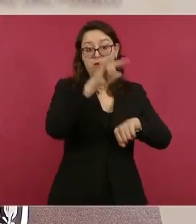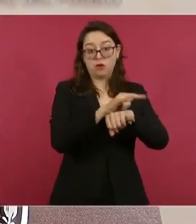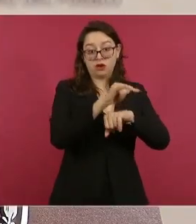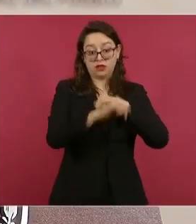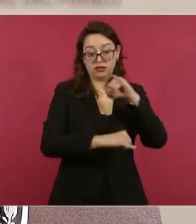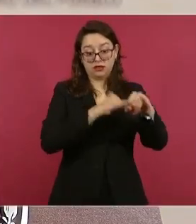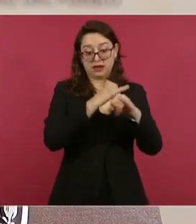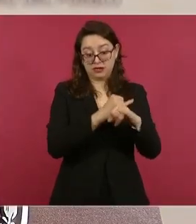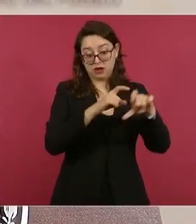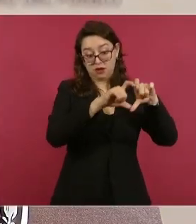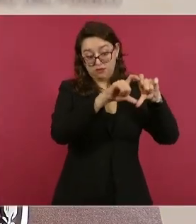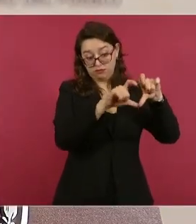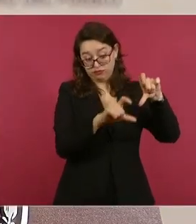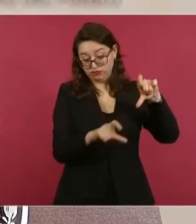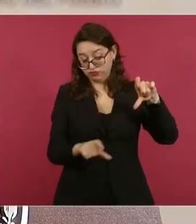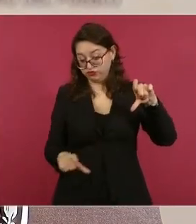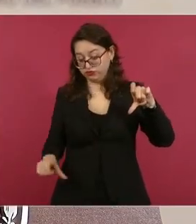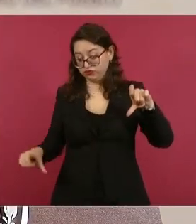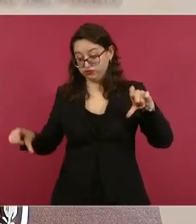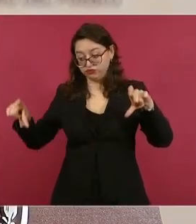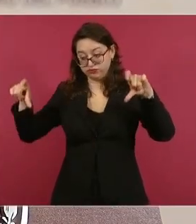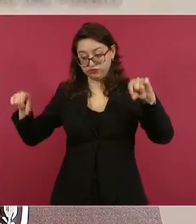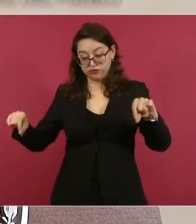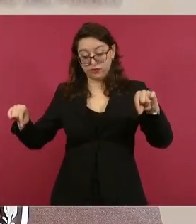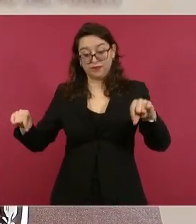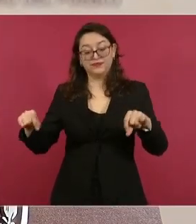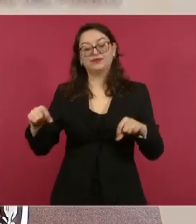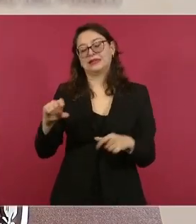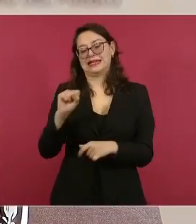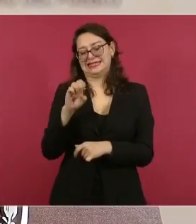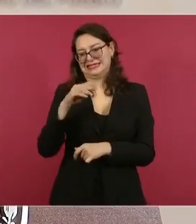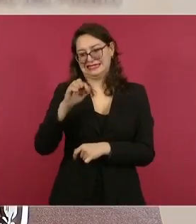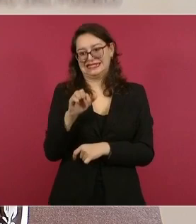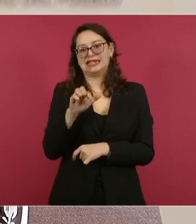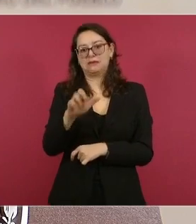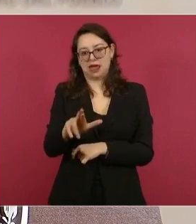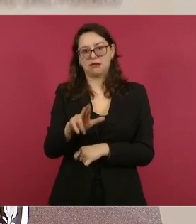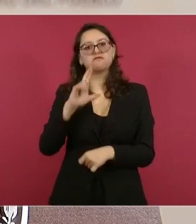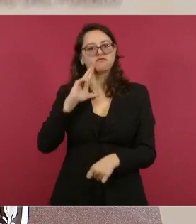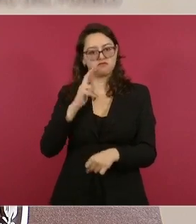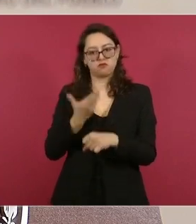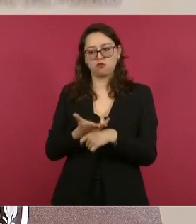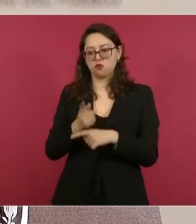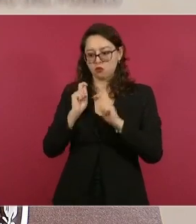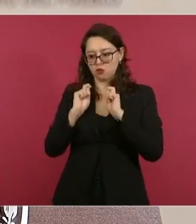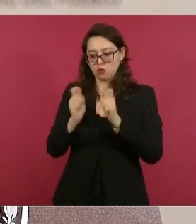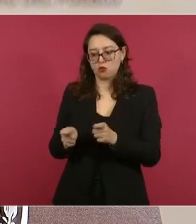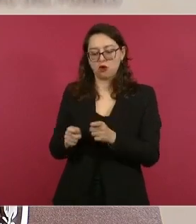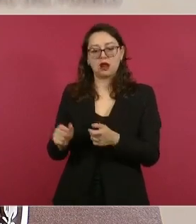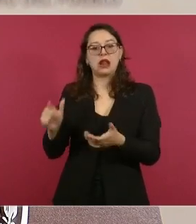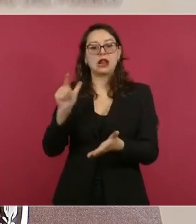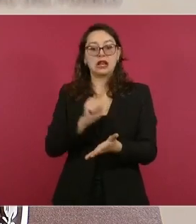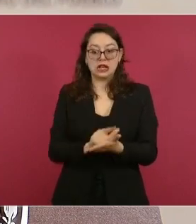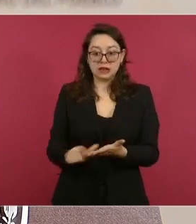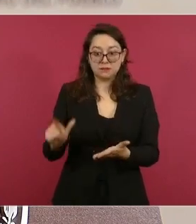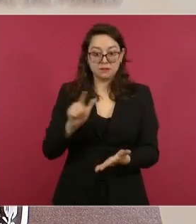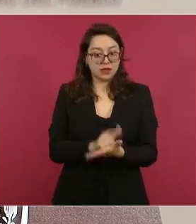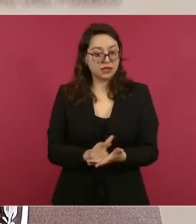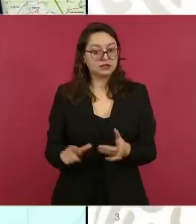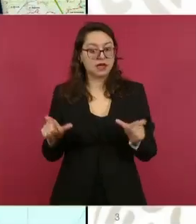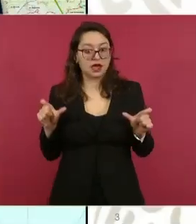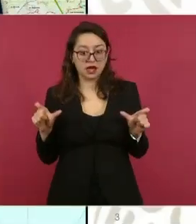de limpieza, de ciertos temas ahí sobre todo lo que es incluso algo de